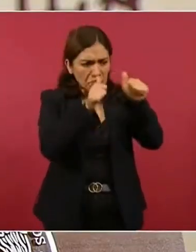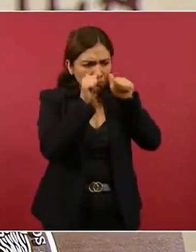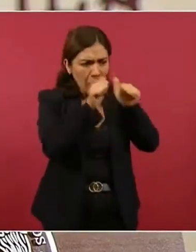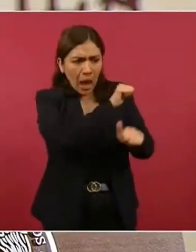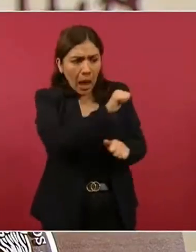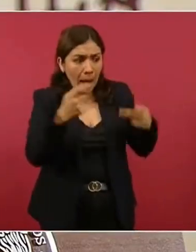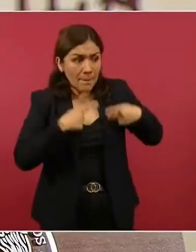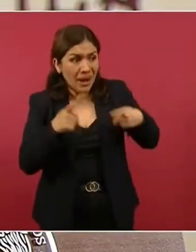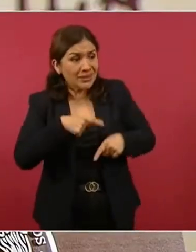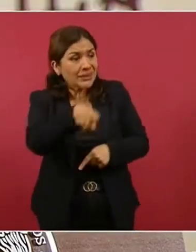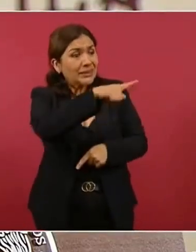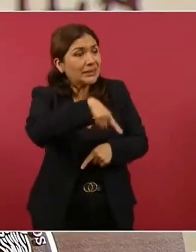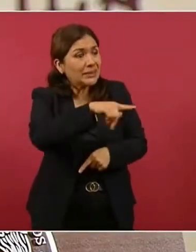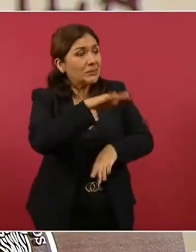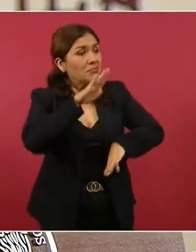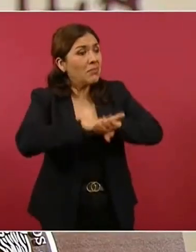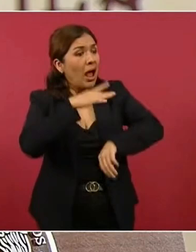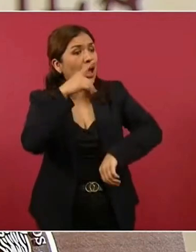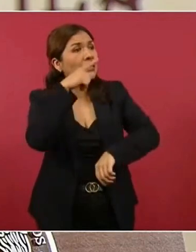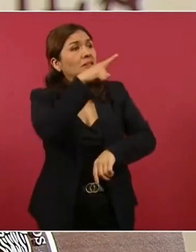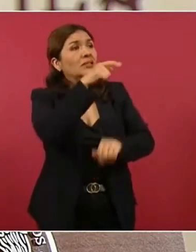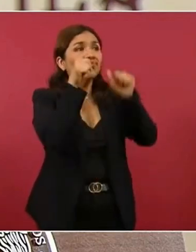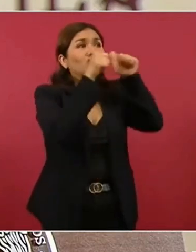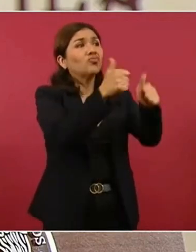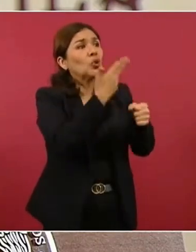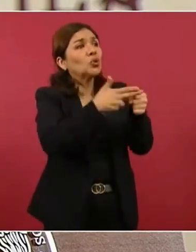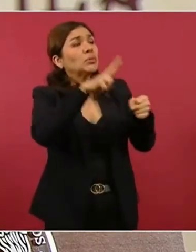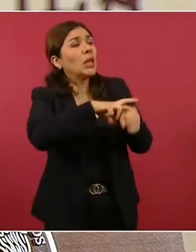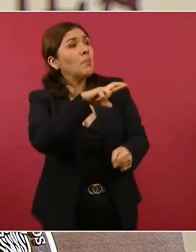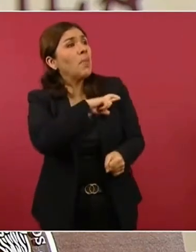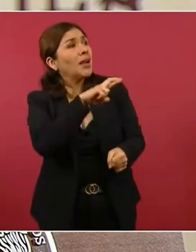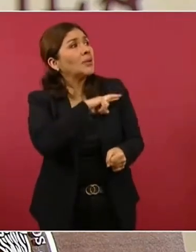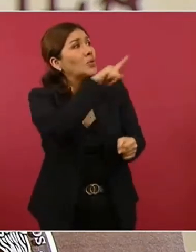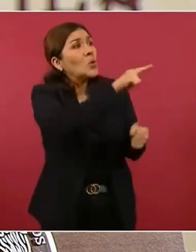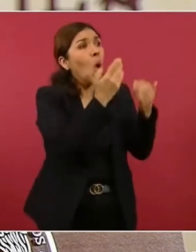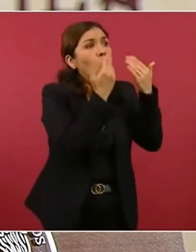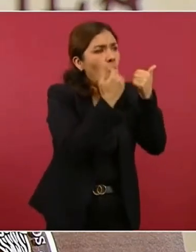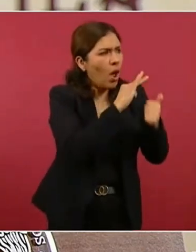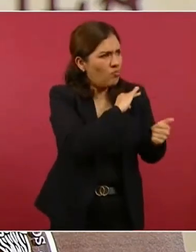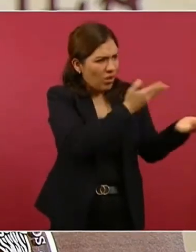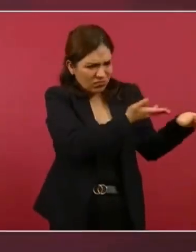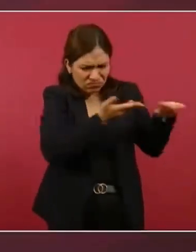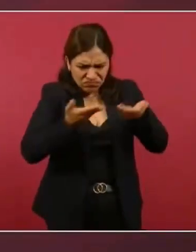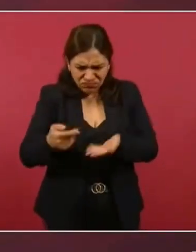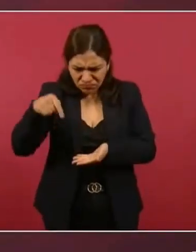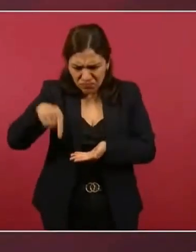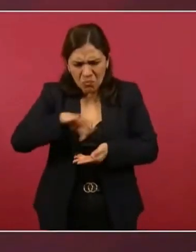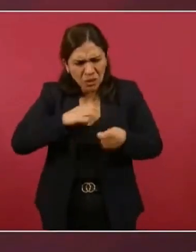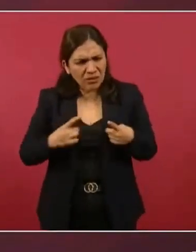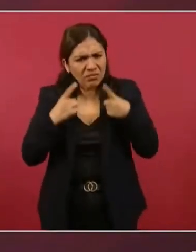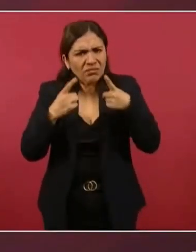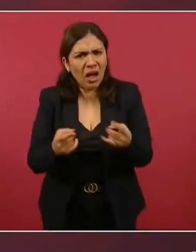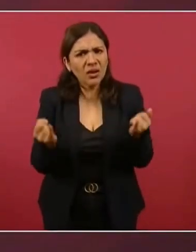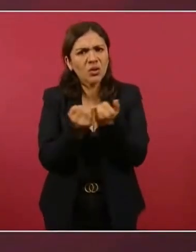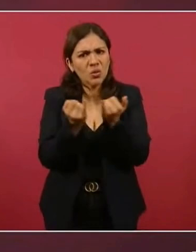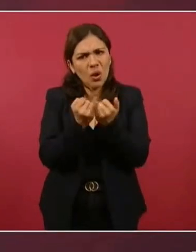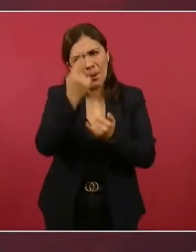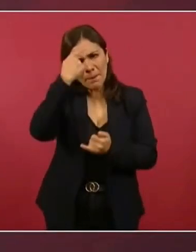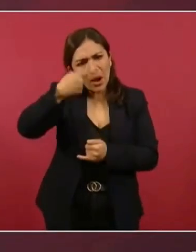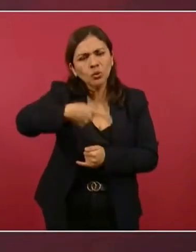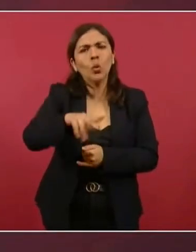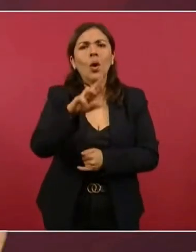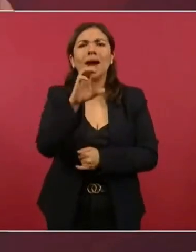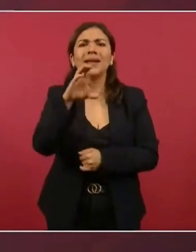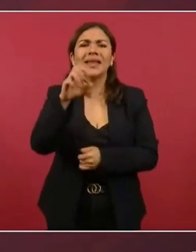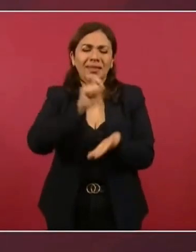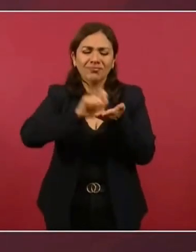normalmente se atienden de estos padecimientos en el sector privado, de modo que de manera expedita se les puedan también surtir